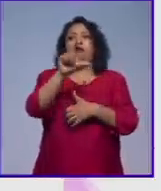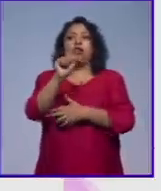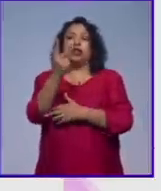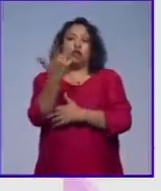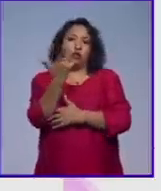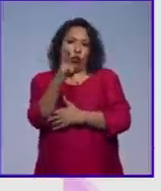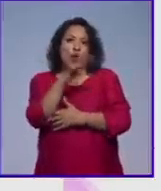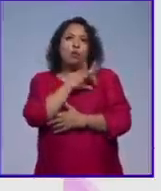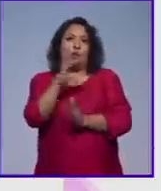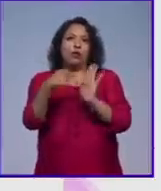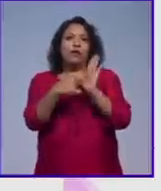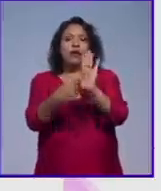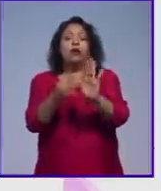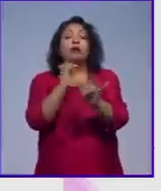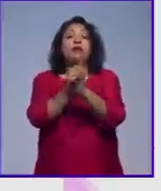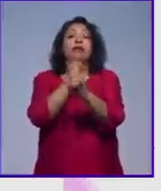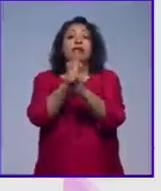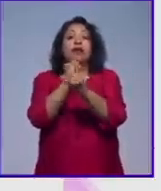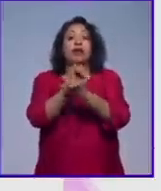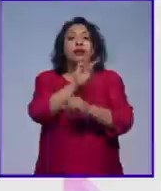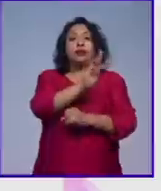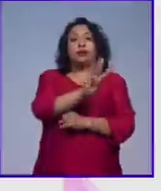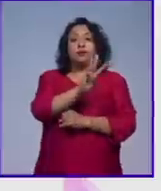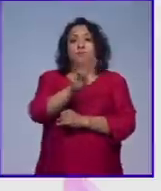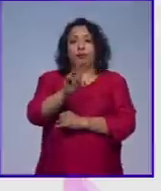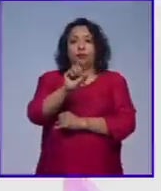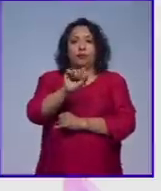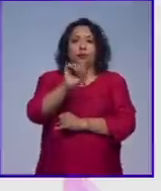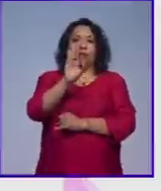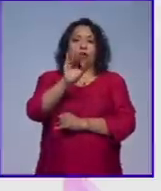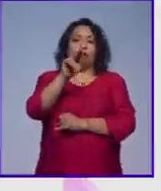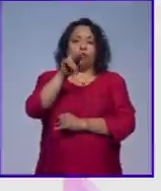está disponible en el sitio electrónico